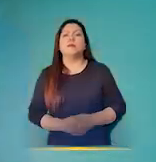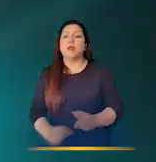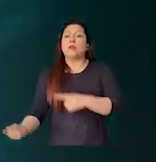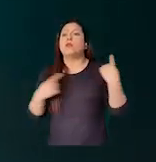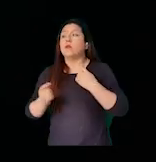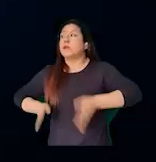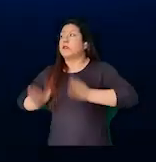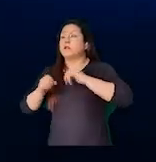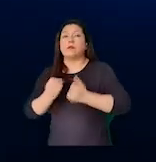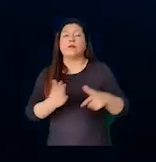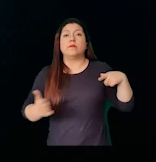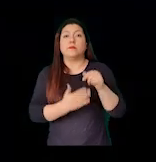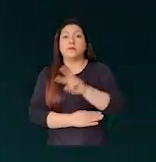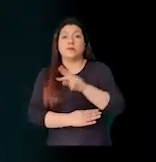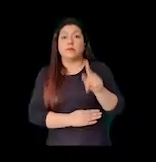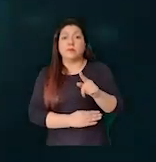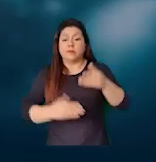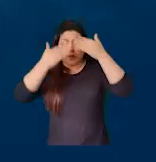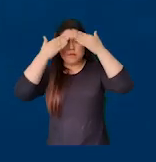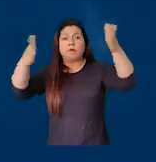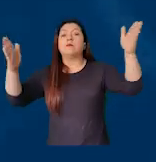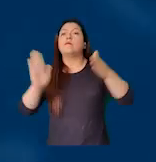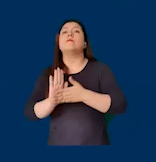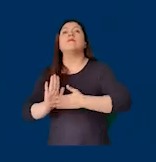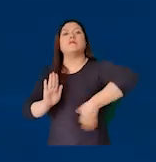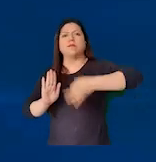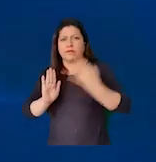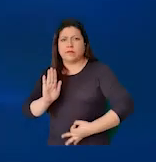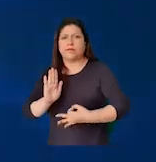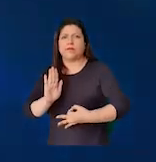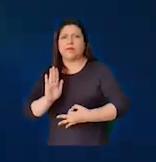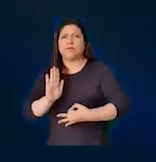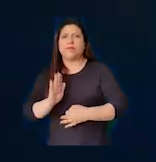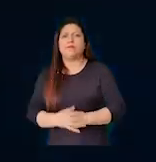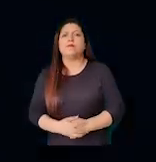Somos la Registraduría del Siglo XXI, garantes de la democracia.